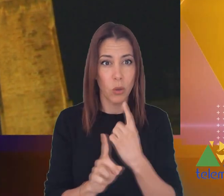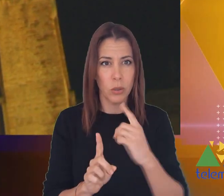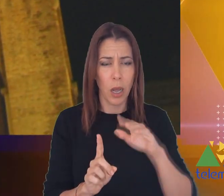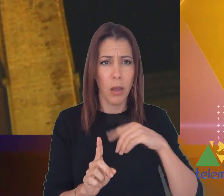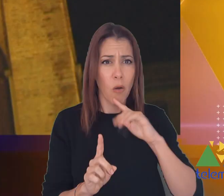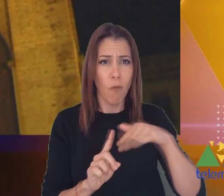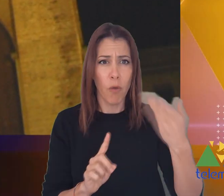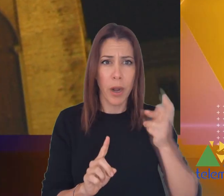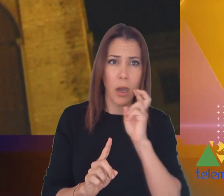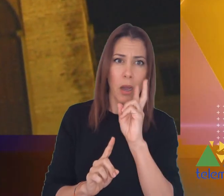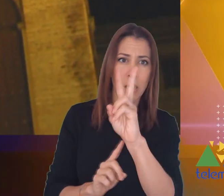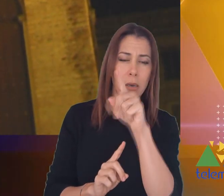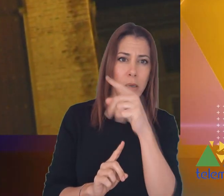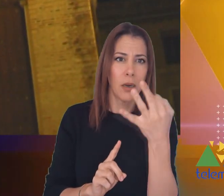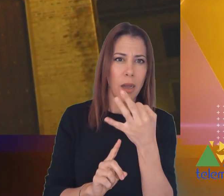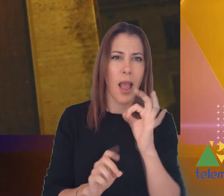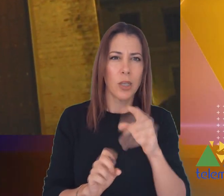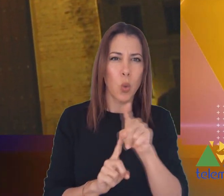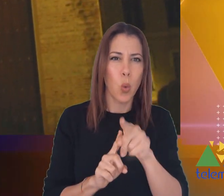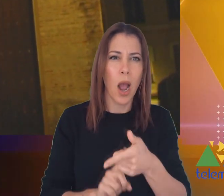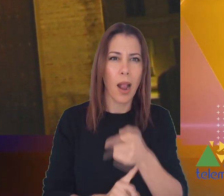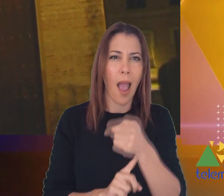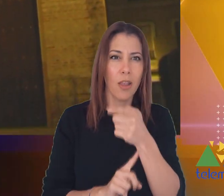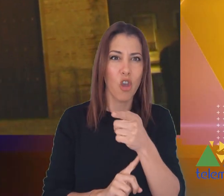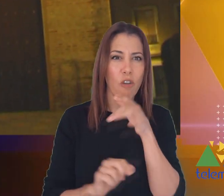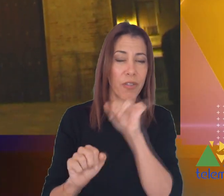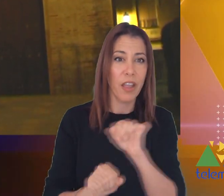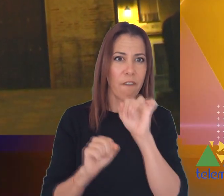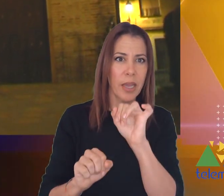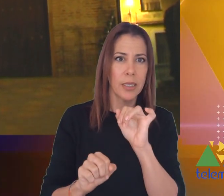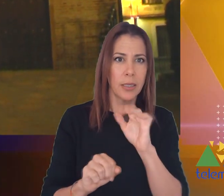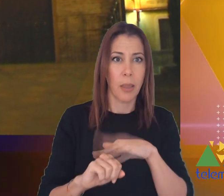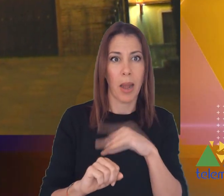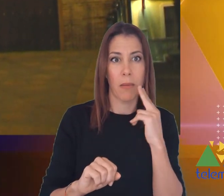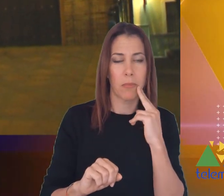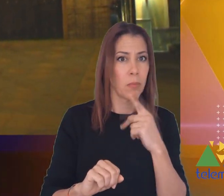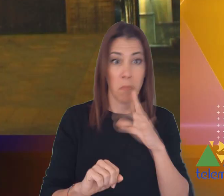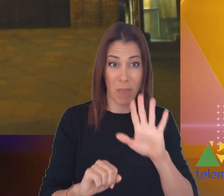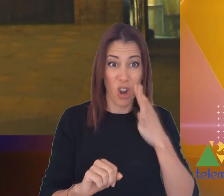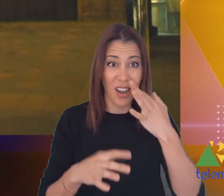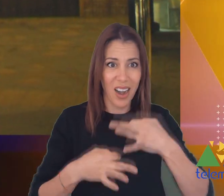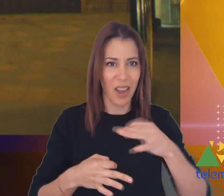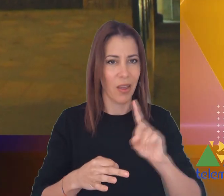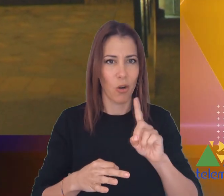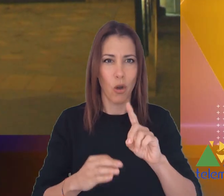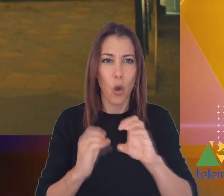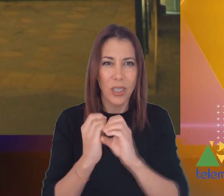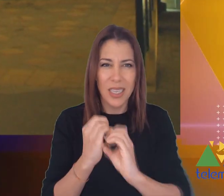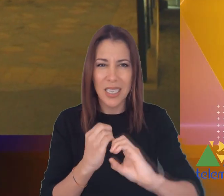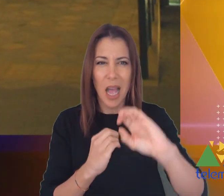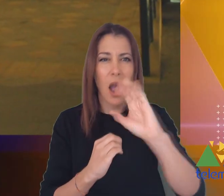fuera, pensaran que lo que estaban viendo es un cañón de defensa de la iglesia, pero en realidad es un desagüe de